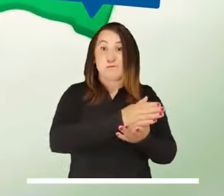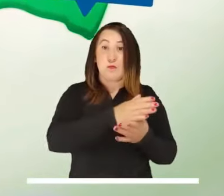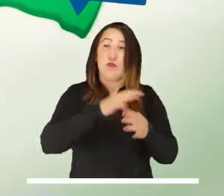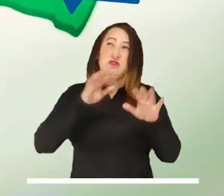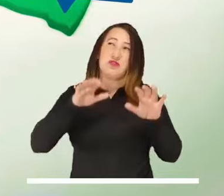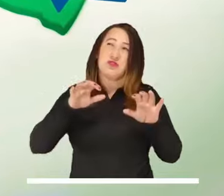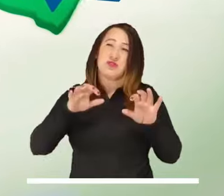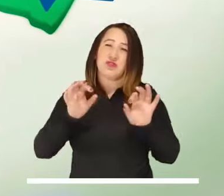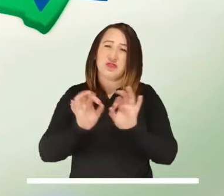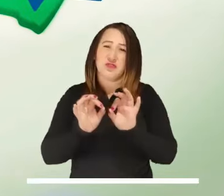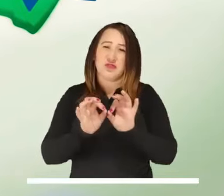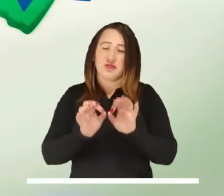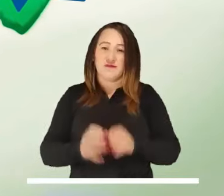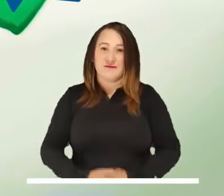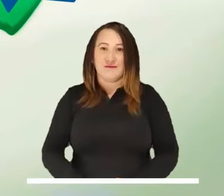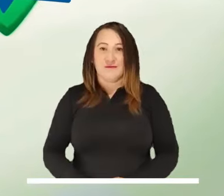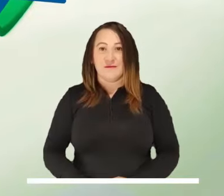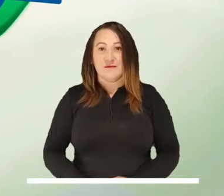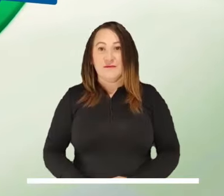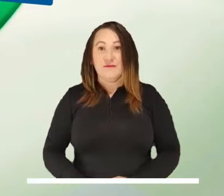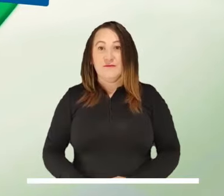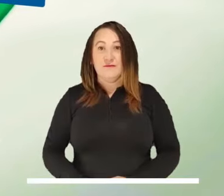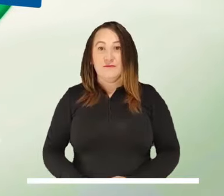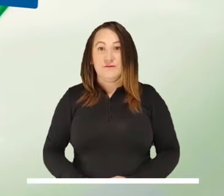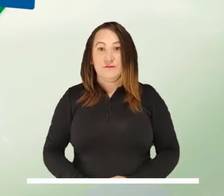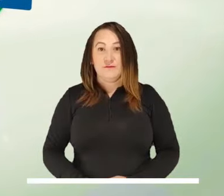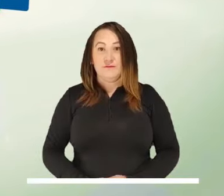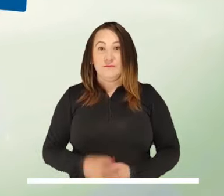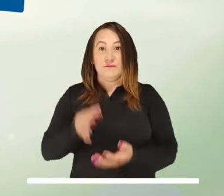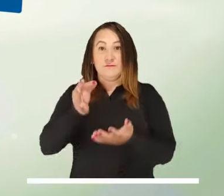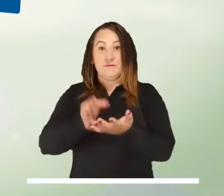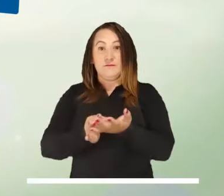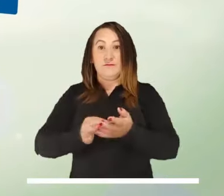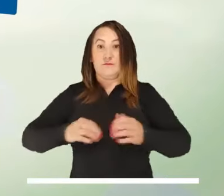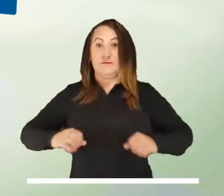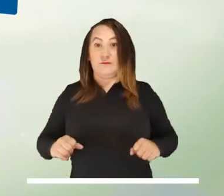y Guainía, donde se podrían registrar lluvias menores.